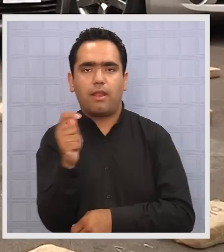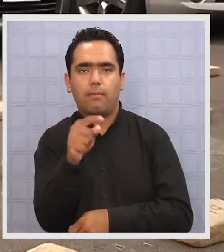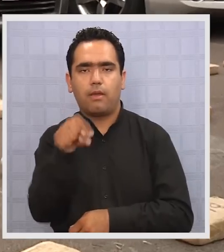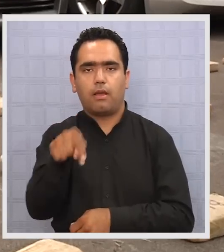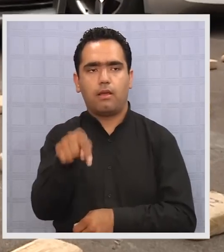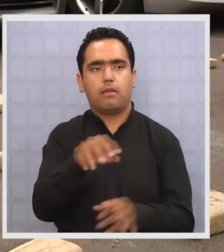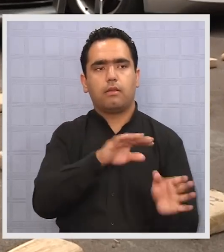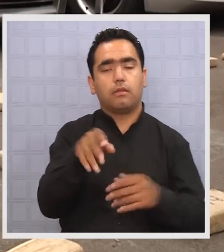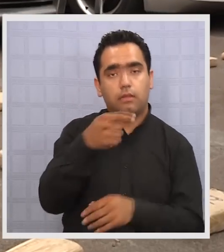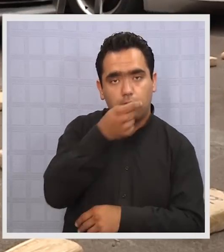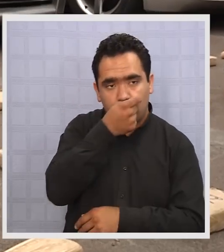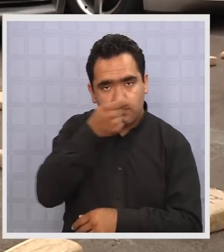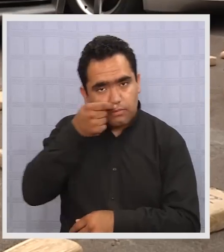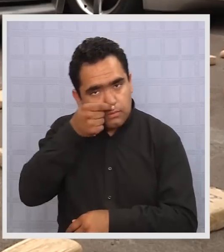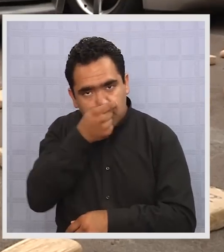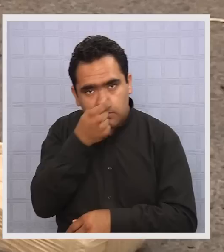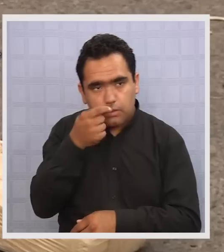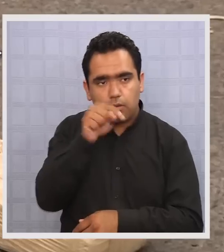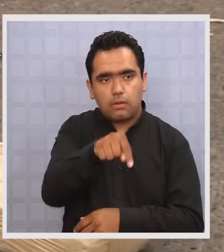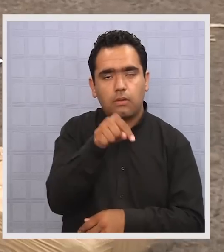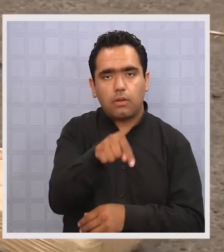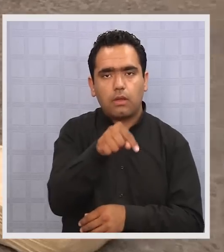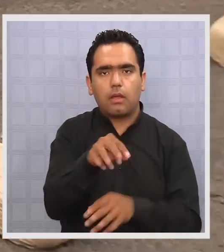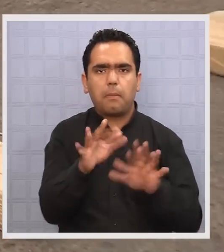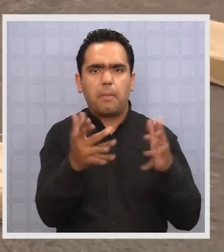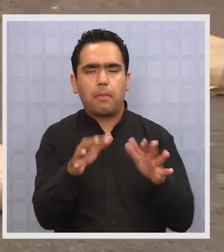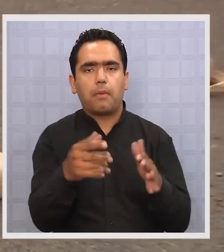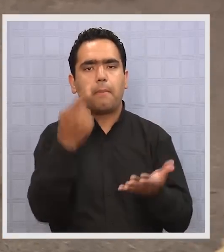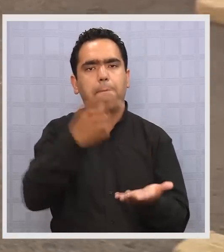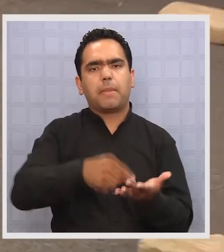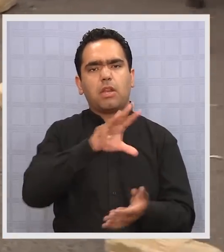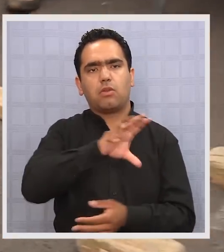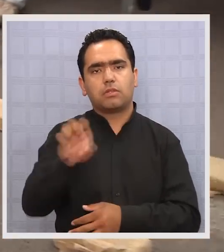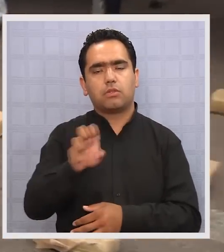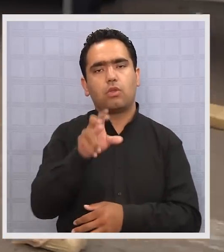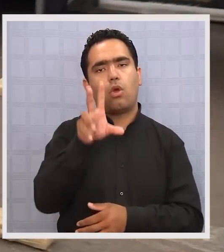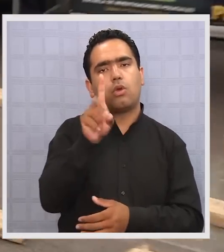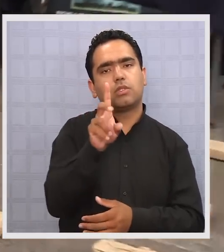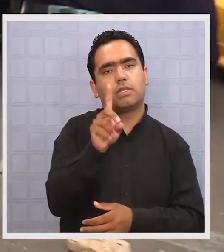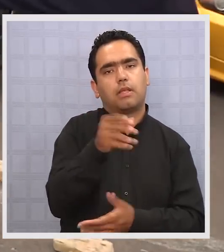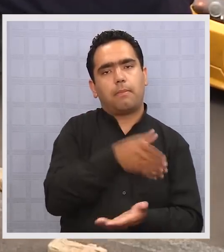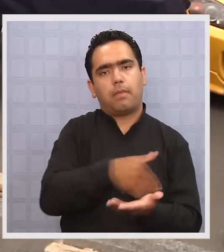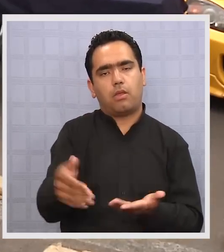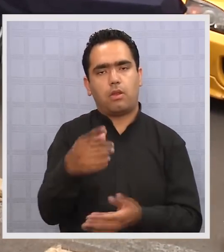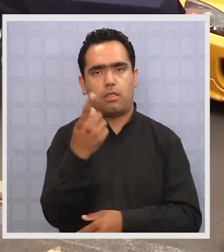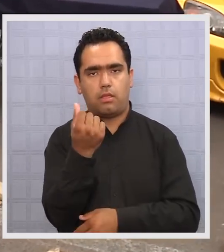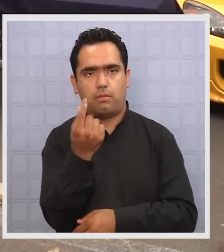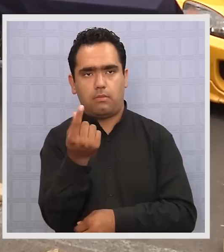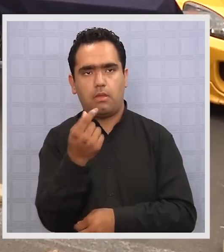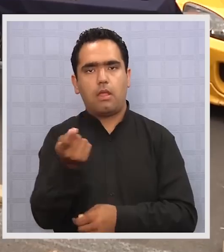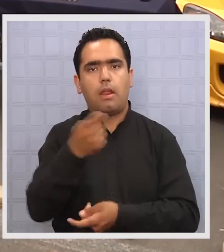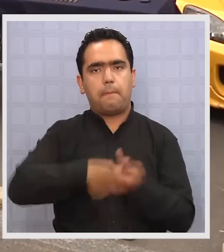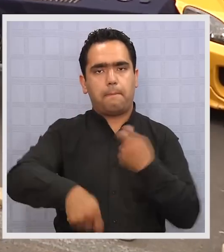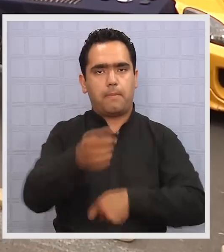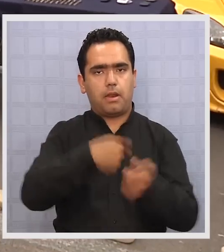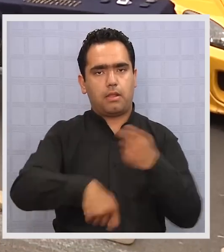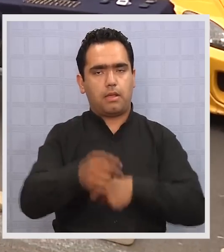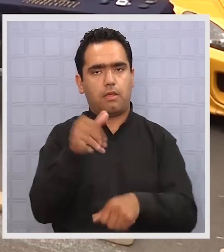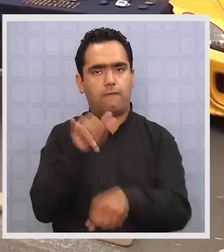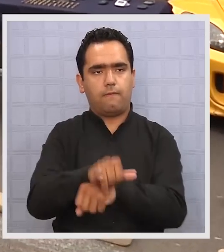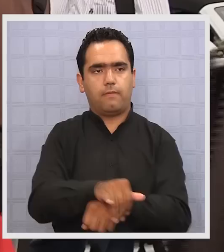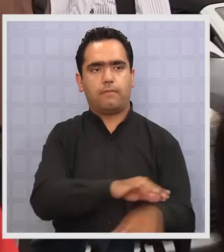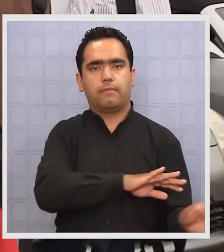En cuanto a la droga, en forma dosificada, esta tendría un valor de 1.980 millones de pesos en el mercado ilícito.